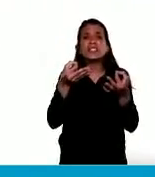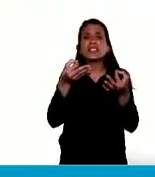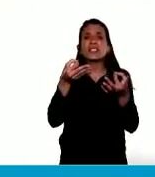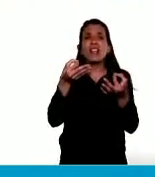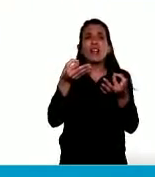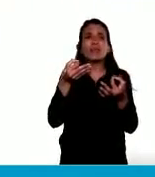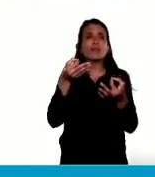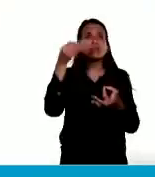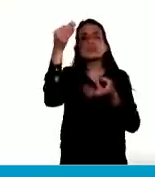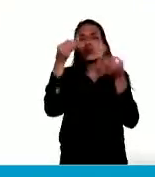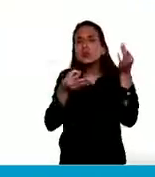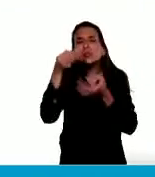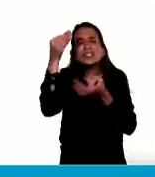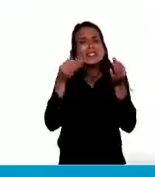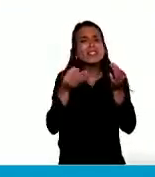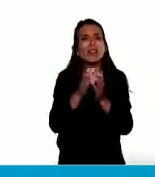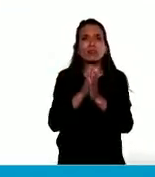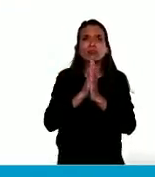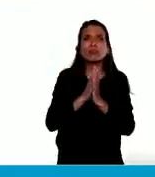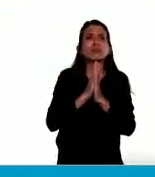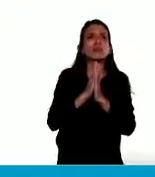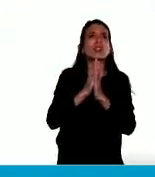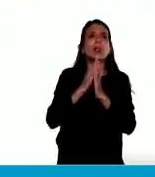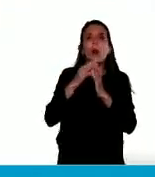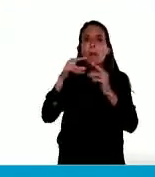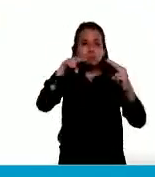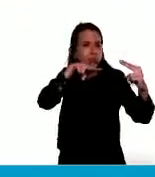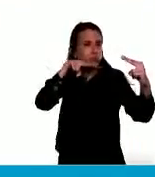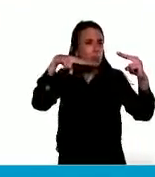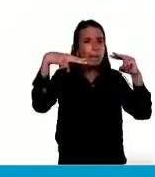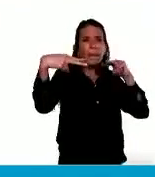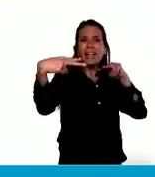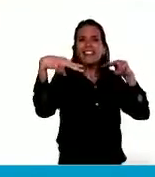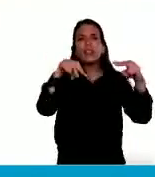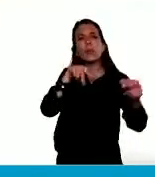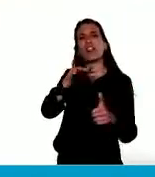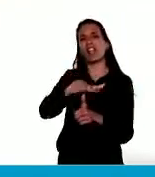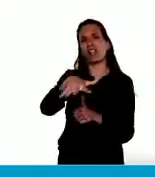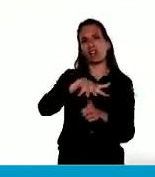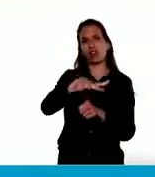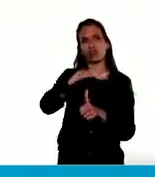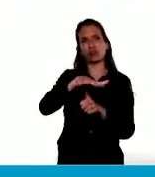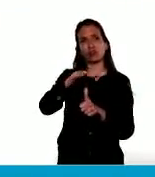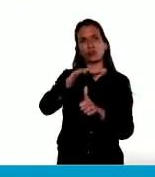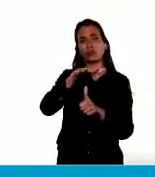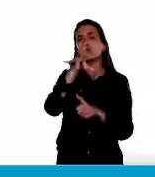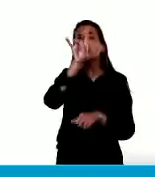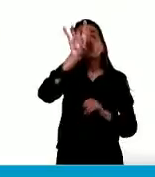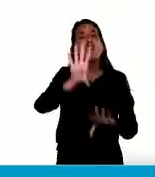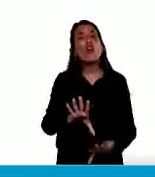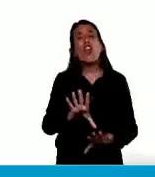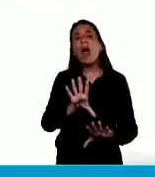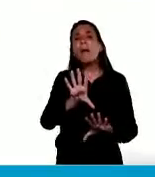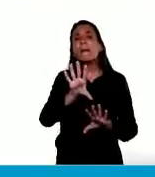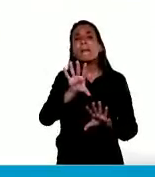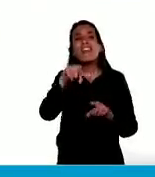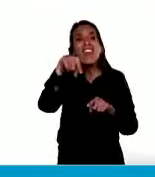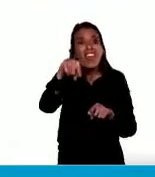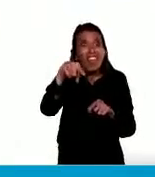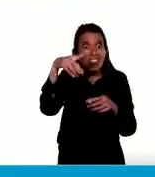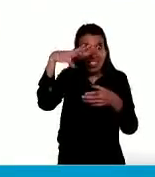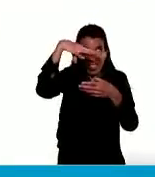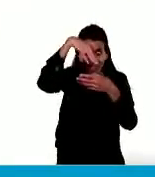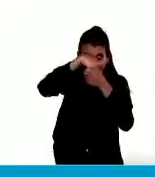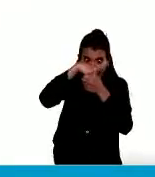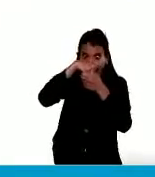esté atravesada por la perspectiva de género. Solo así podemos empezar a pensar en un sistema